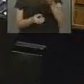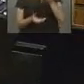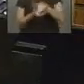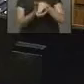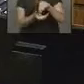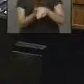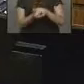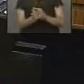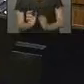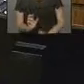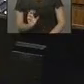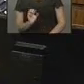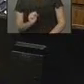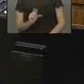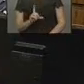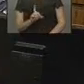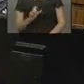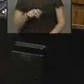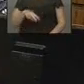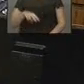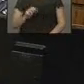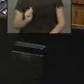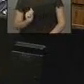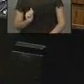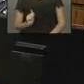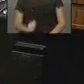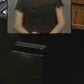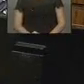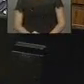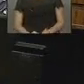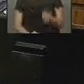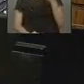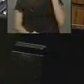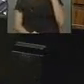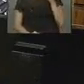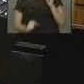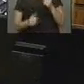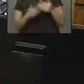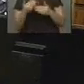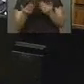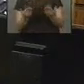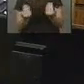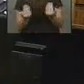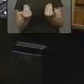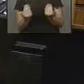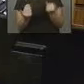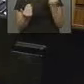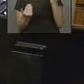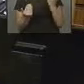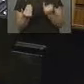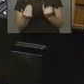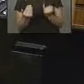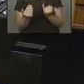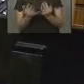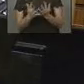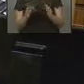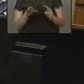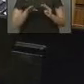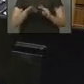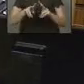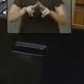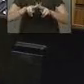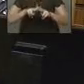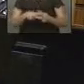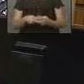provincia de Palena. Pero para avanzar en esa materia se requiere de recursos siempre escasos y de mayor apoyo técnico